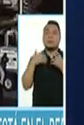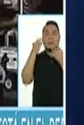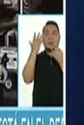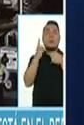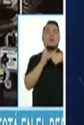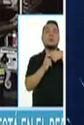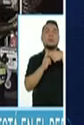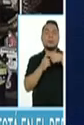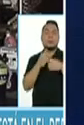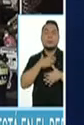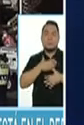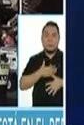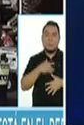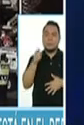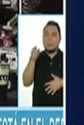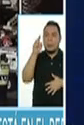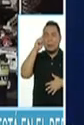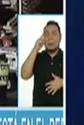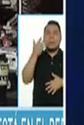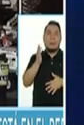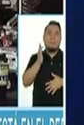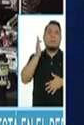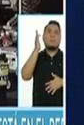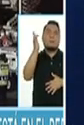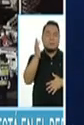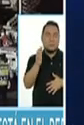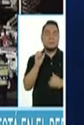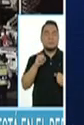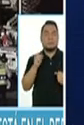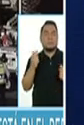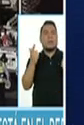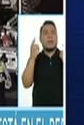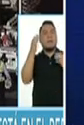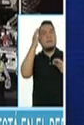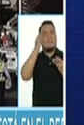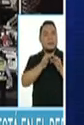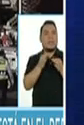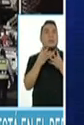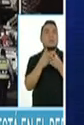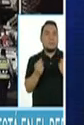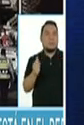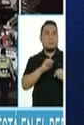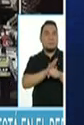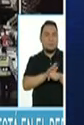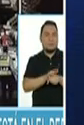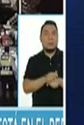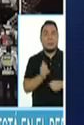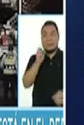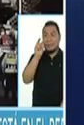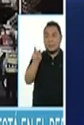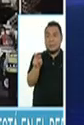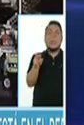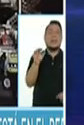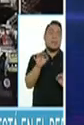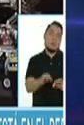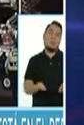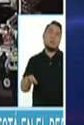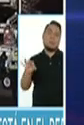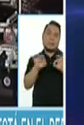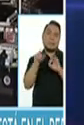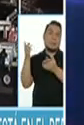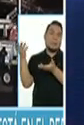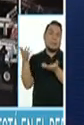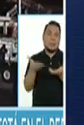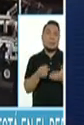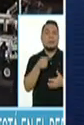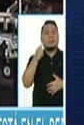paso importantísimo. Con 300.000 dosis se espera que se complete al millón y así que siga